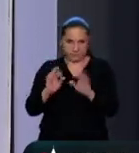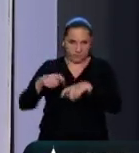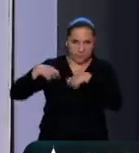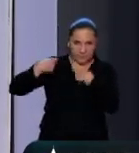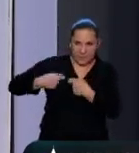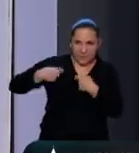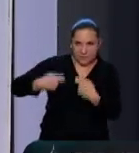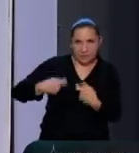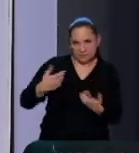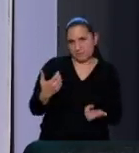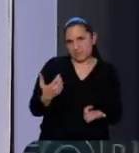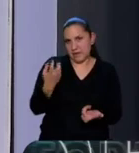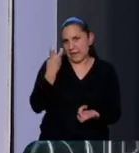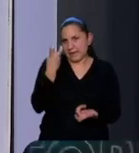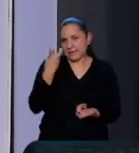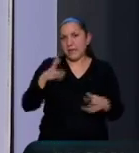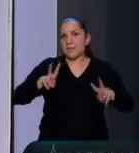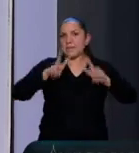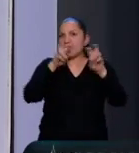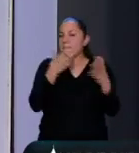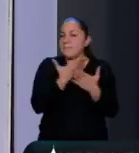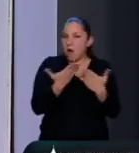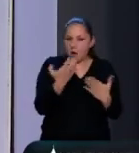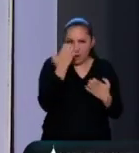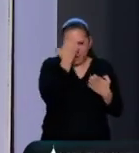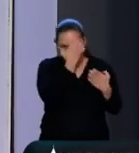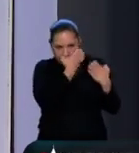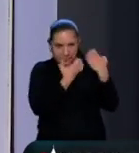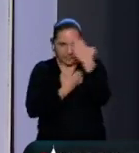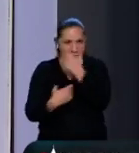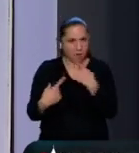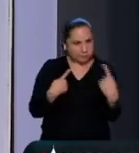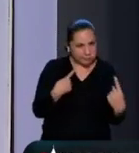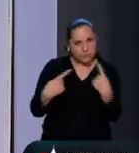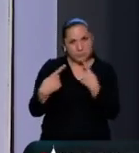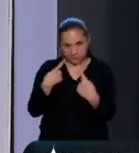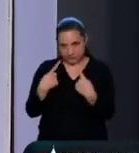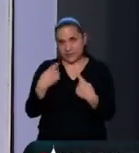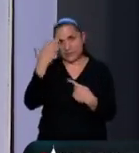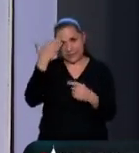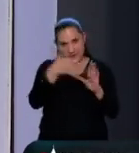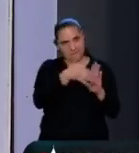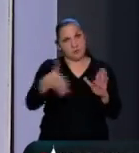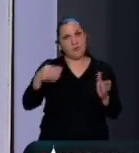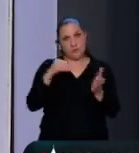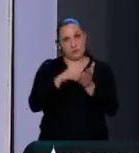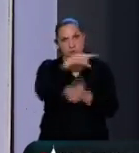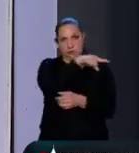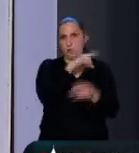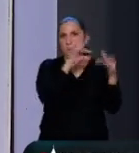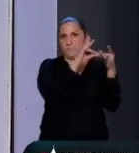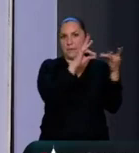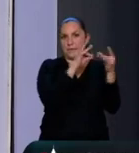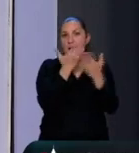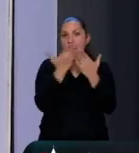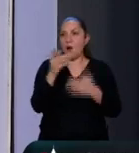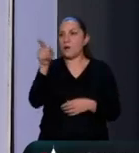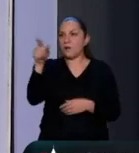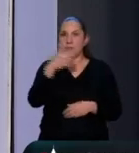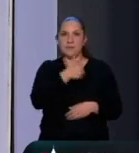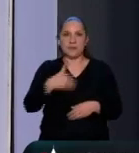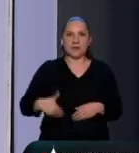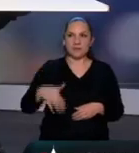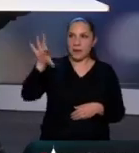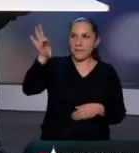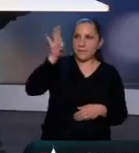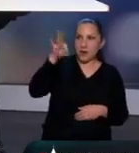de un debate público muy vivo y pues del cual ahora hablaste, te mencionan. Querido Federico, muchísimas gracias por